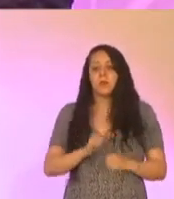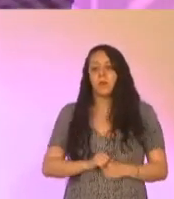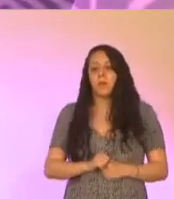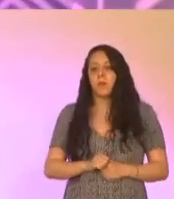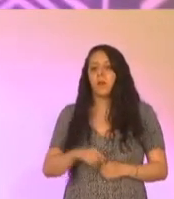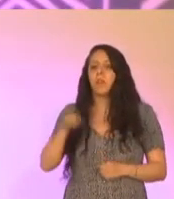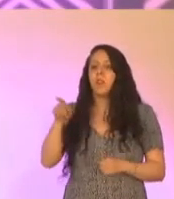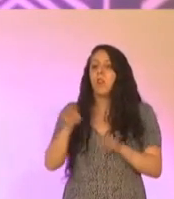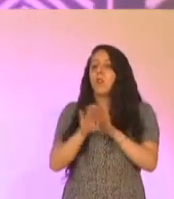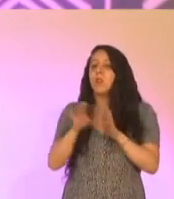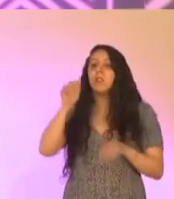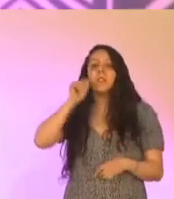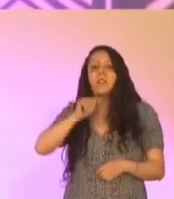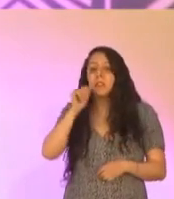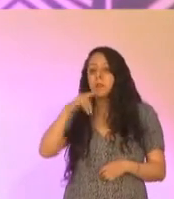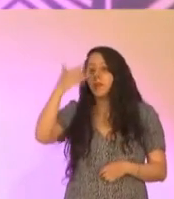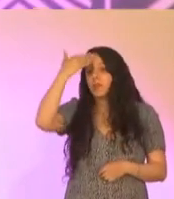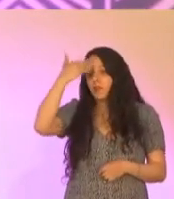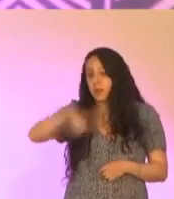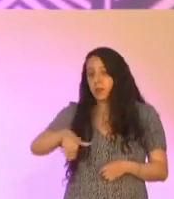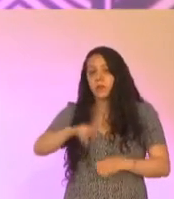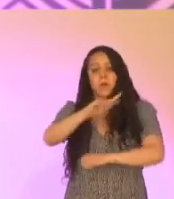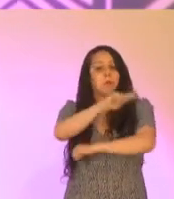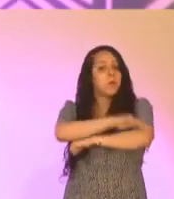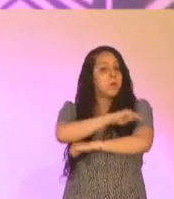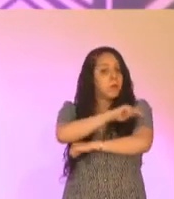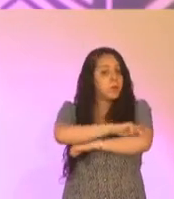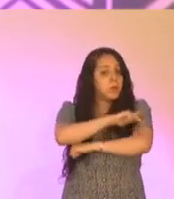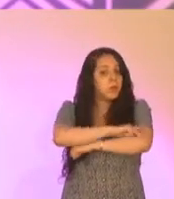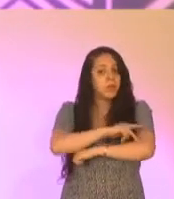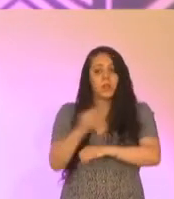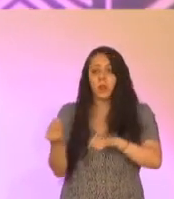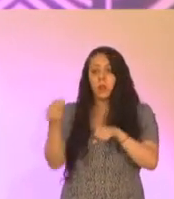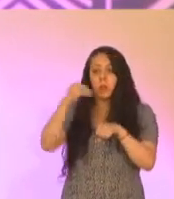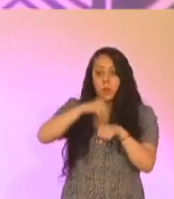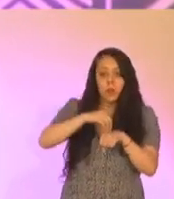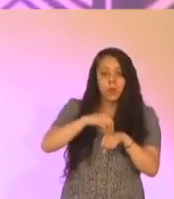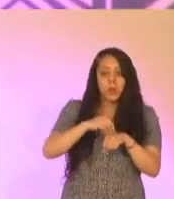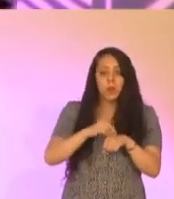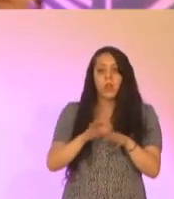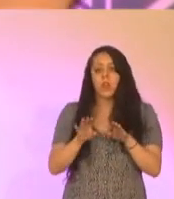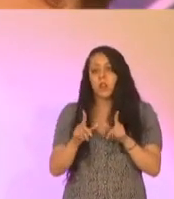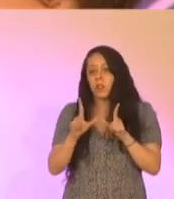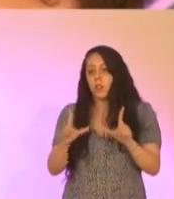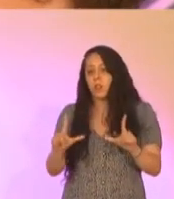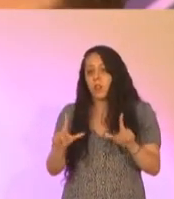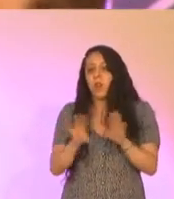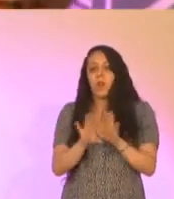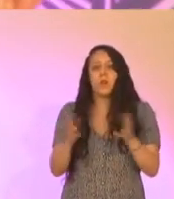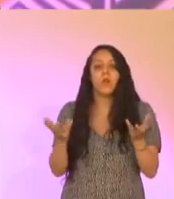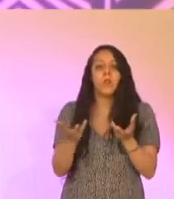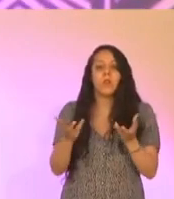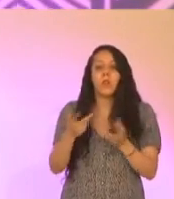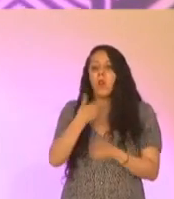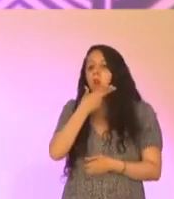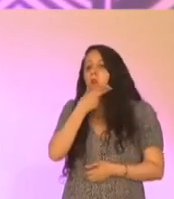surgieron a partir de la pandemia tú le pediría a la noche que nos platicar un poco de eso bueno